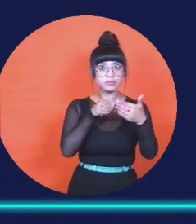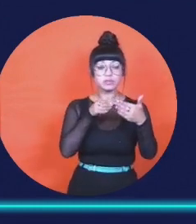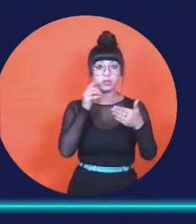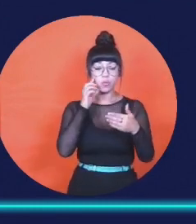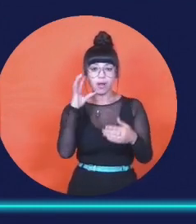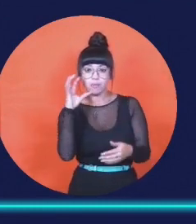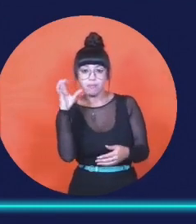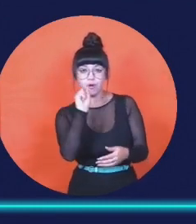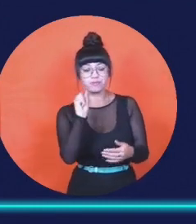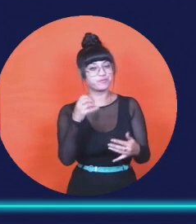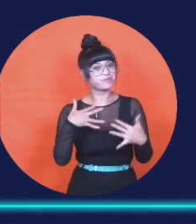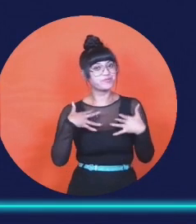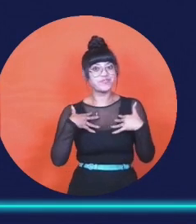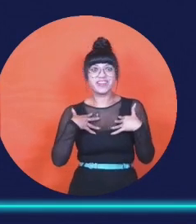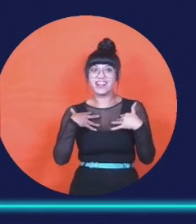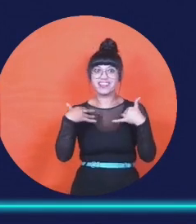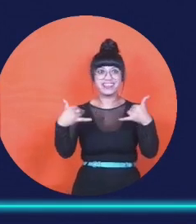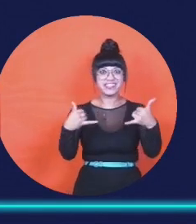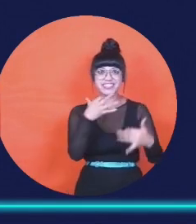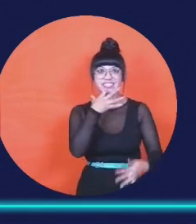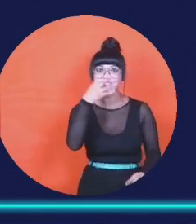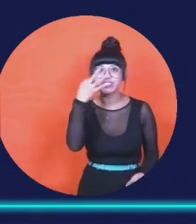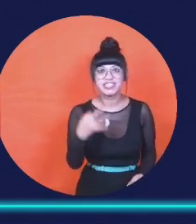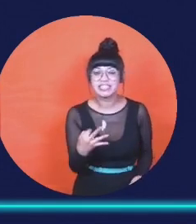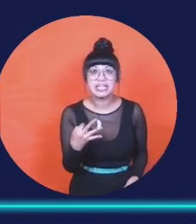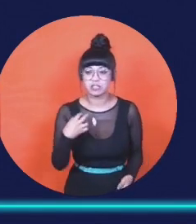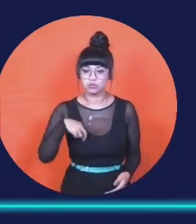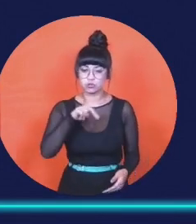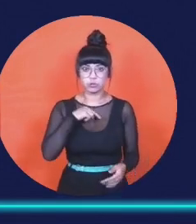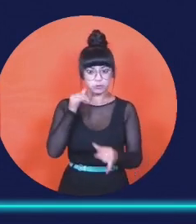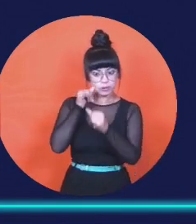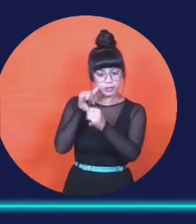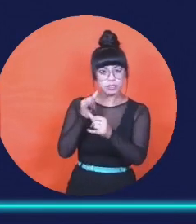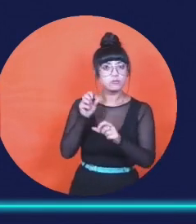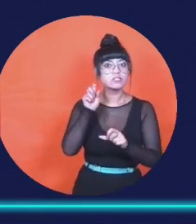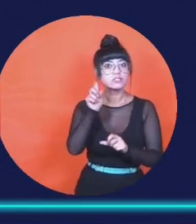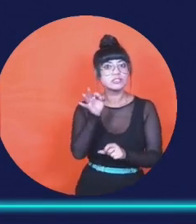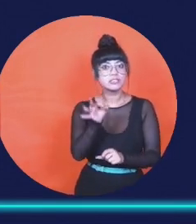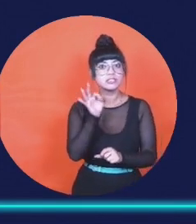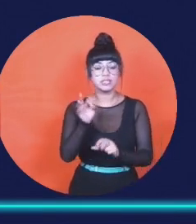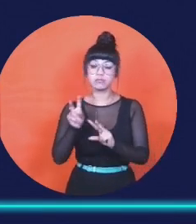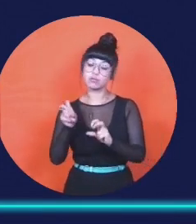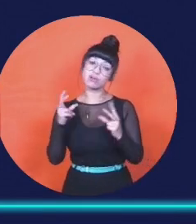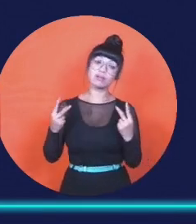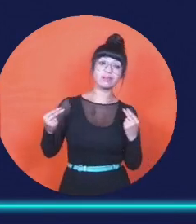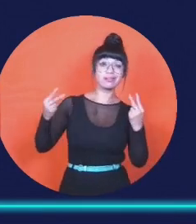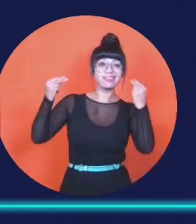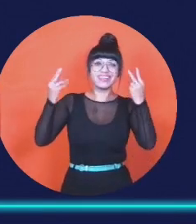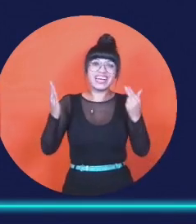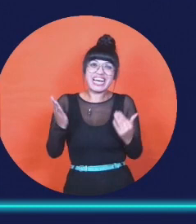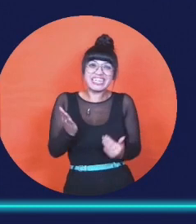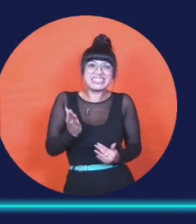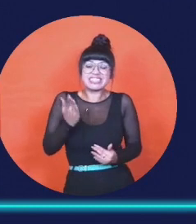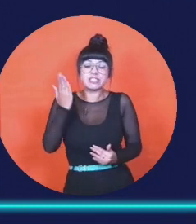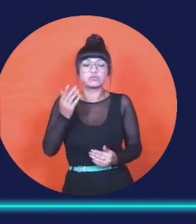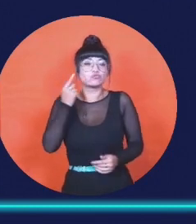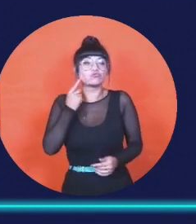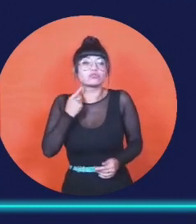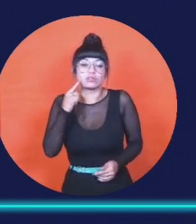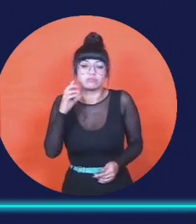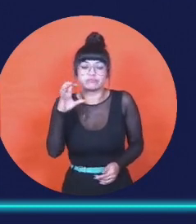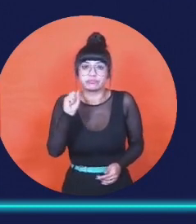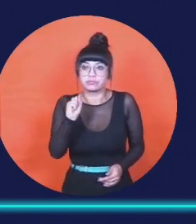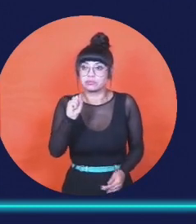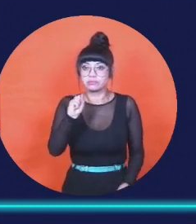muy feliz porque nosotros como ingenieros siempre hemos tenido un ego muy alto y de repente nos dimos cuenta que